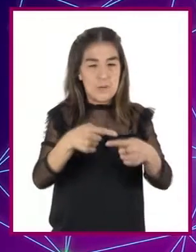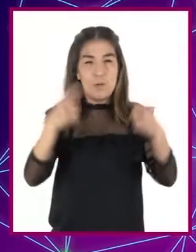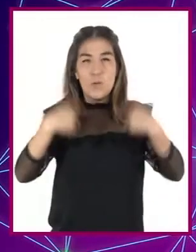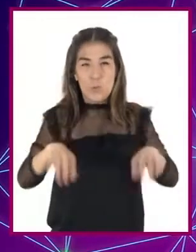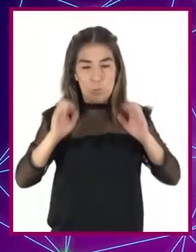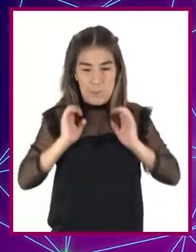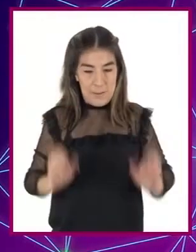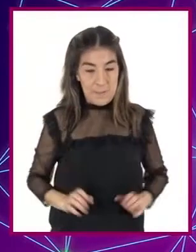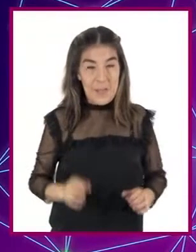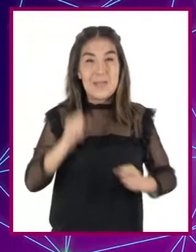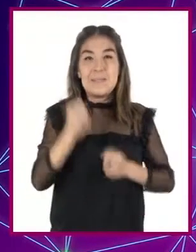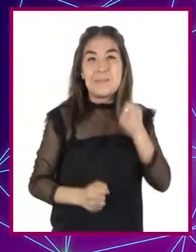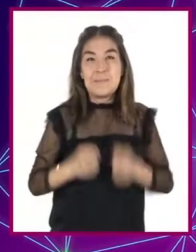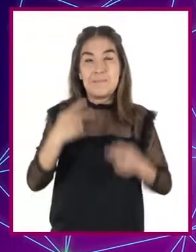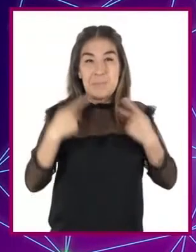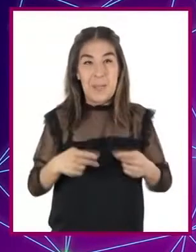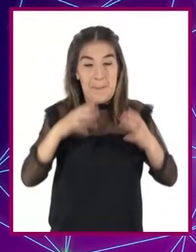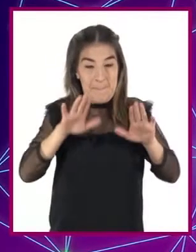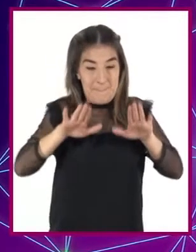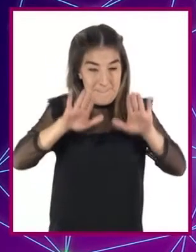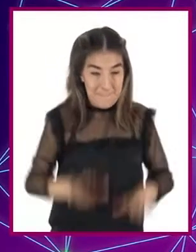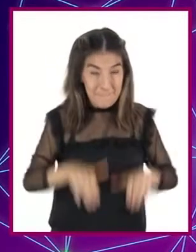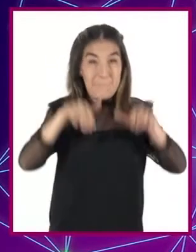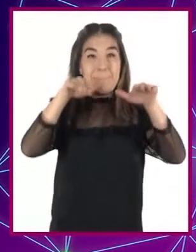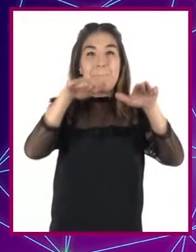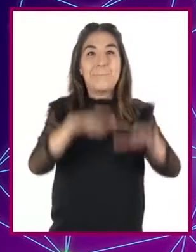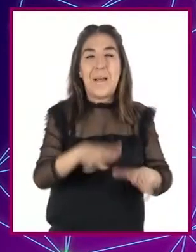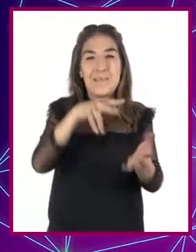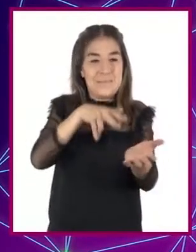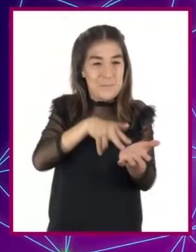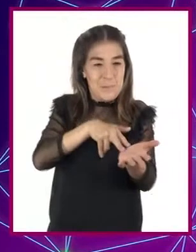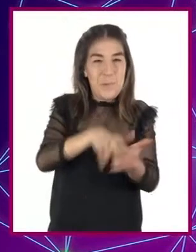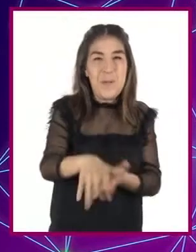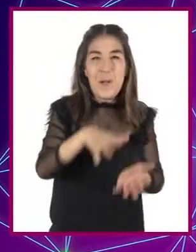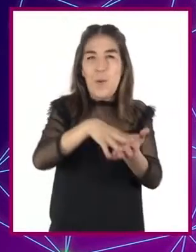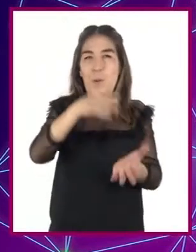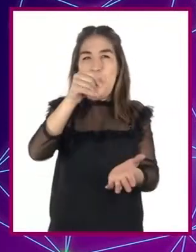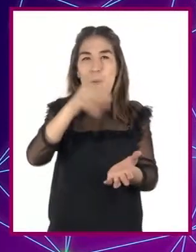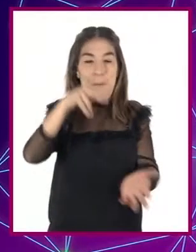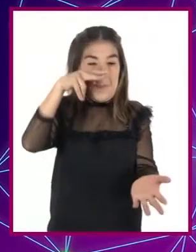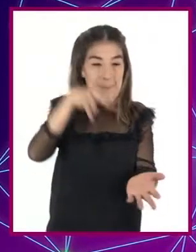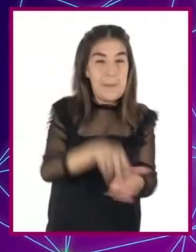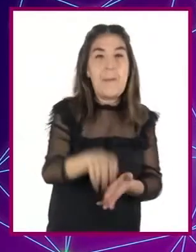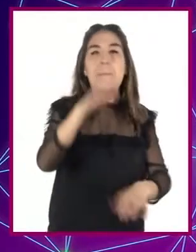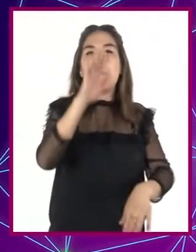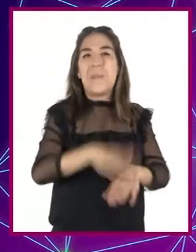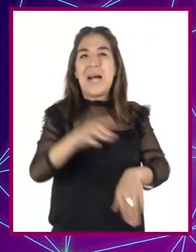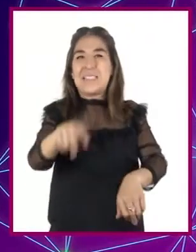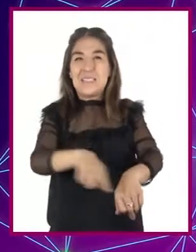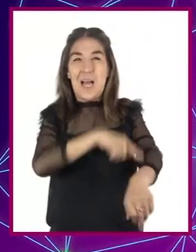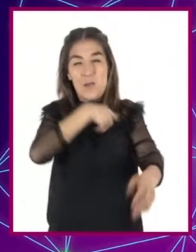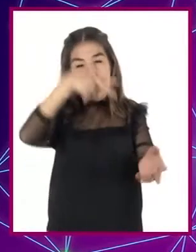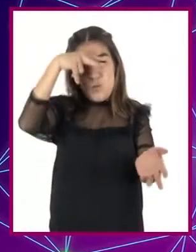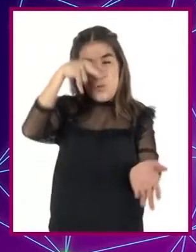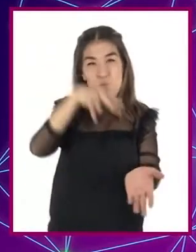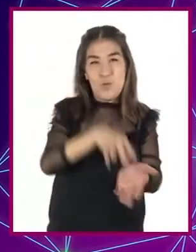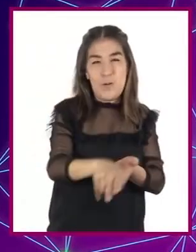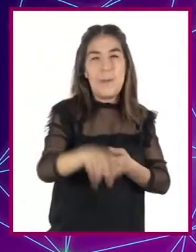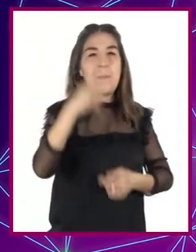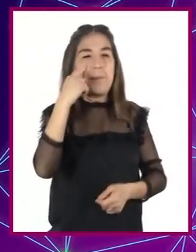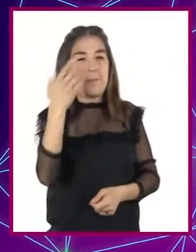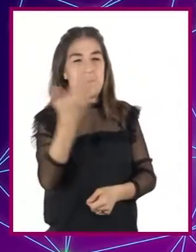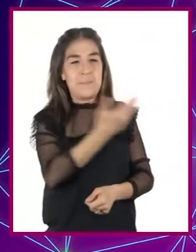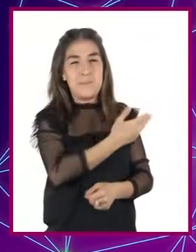cuerpo del atleta sobre la arena. El ganador es el que realiza el salto más largo. En la imagen se